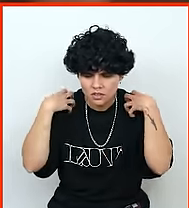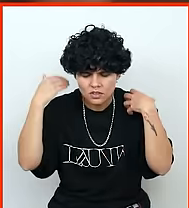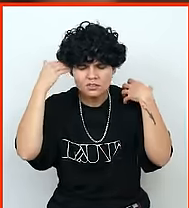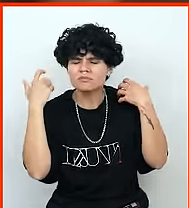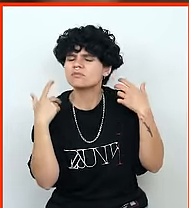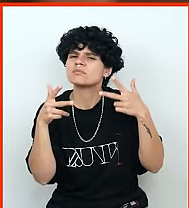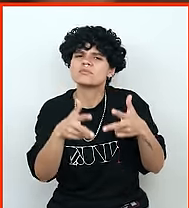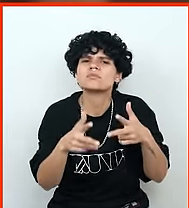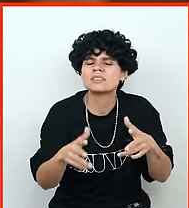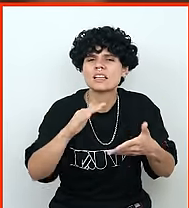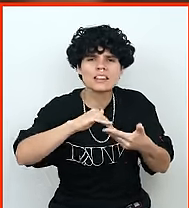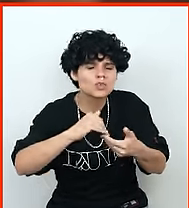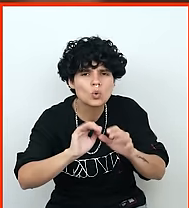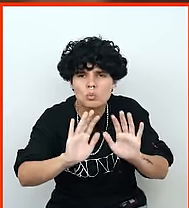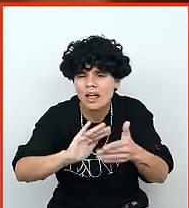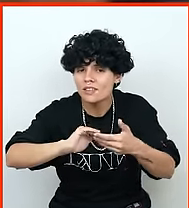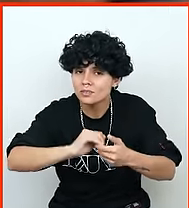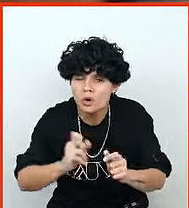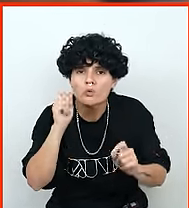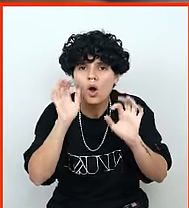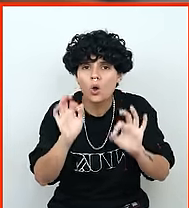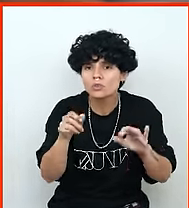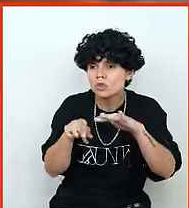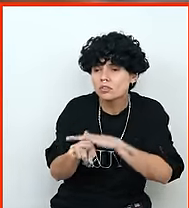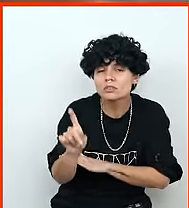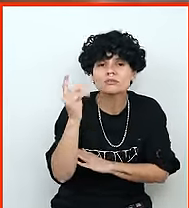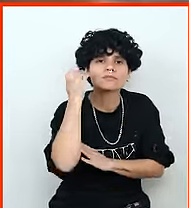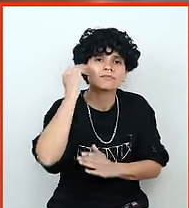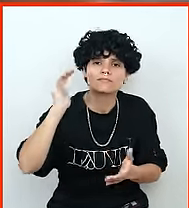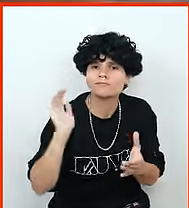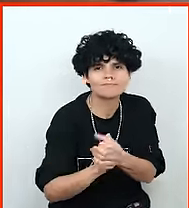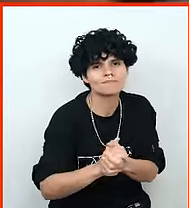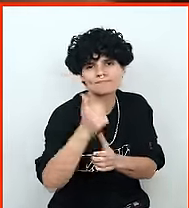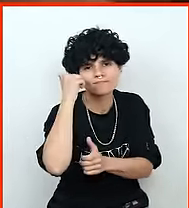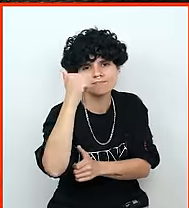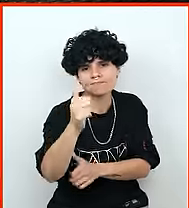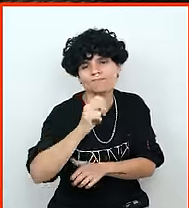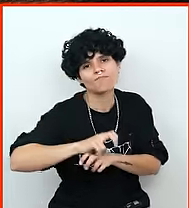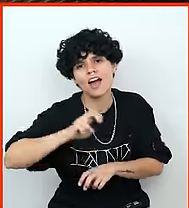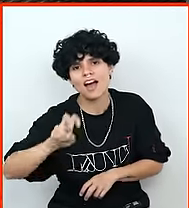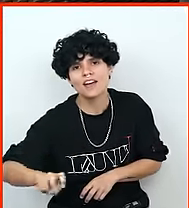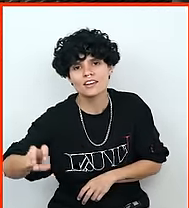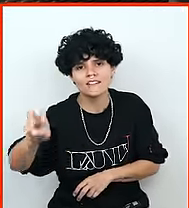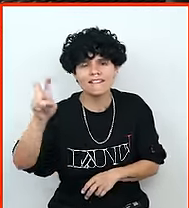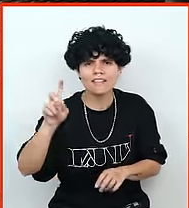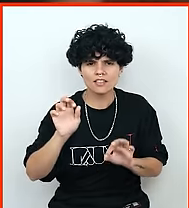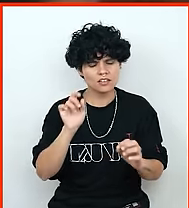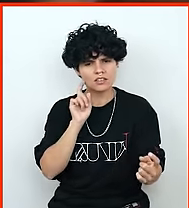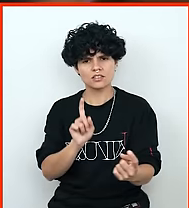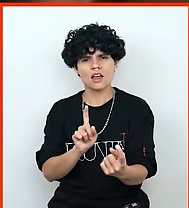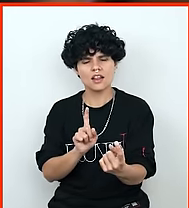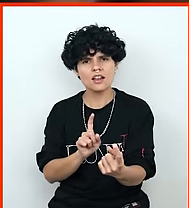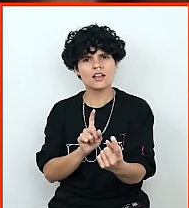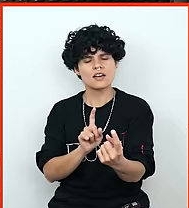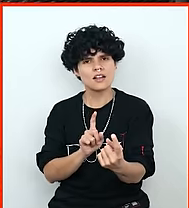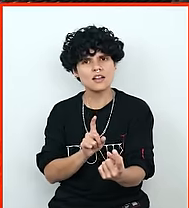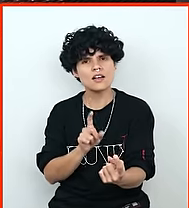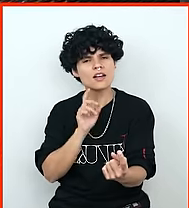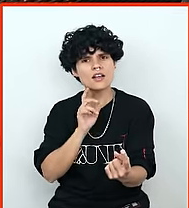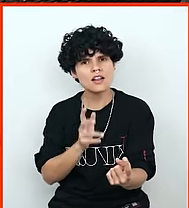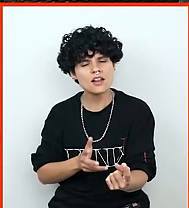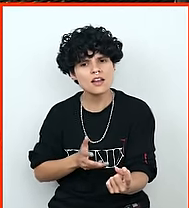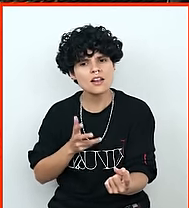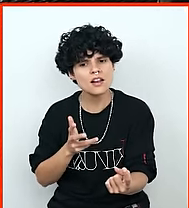solo. Perdóname por molestar, fue un gusto solo saludar. Ha llegado a mi estación, homie, me tengo que bajar. Claro. Entonces eso fue lo que yo viví con él y después